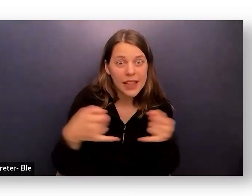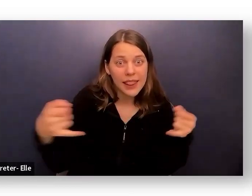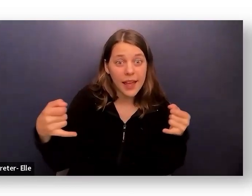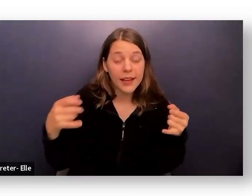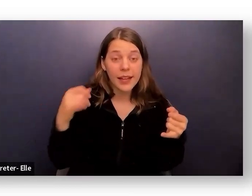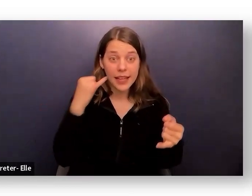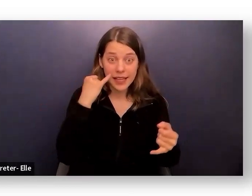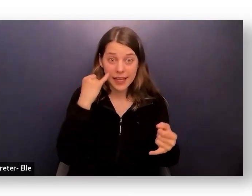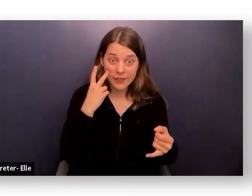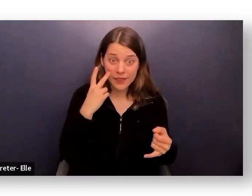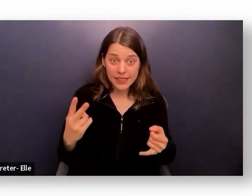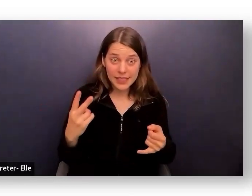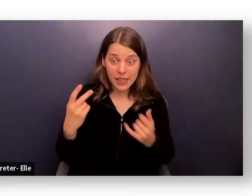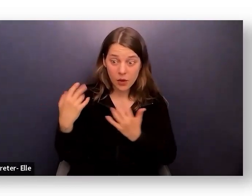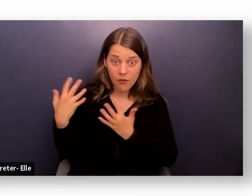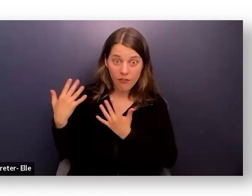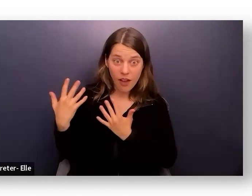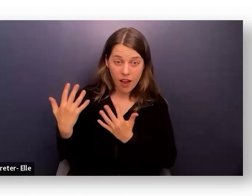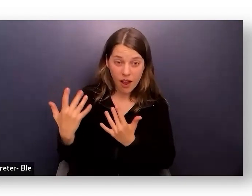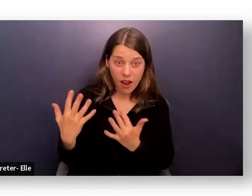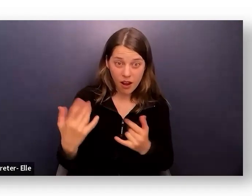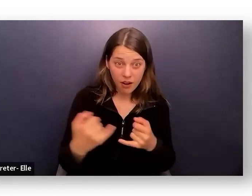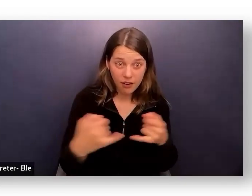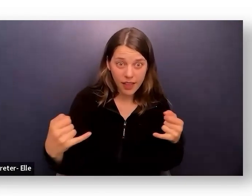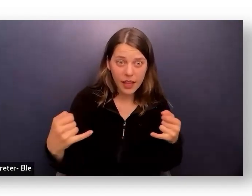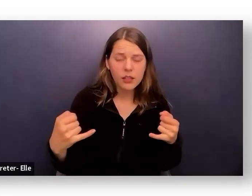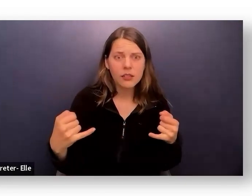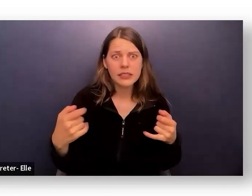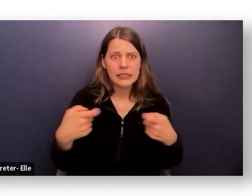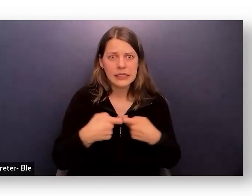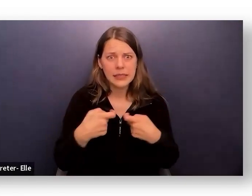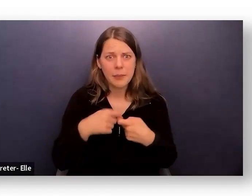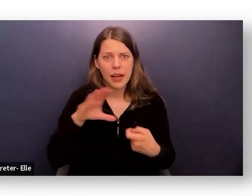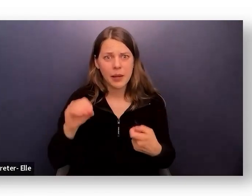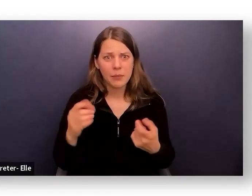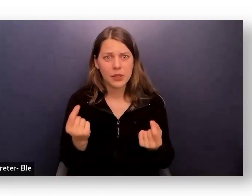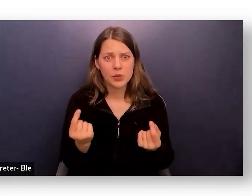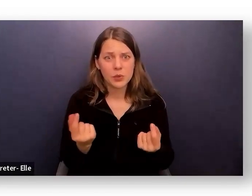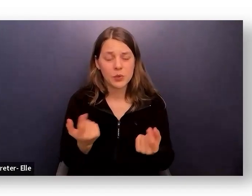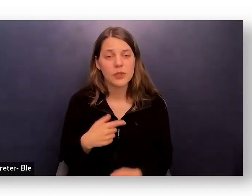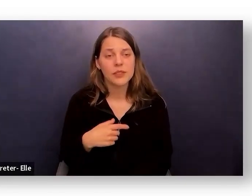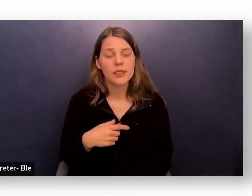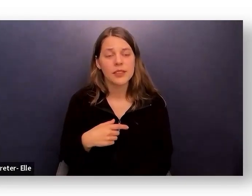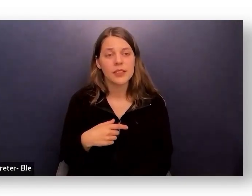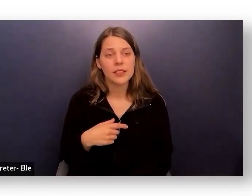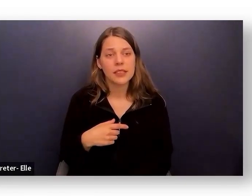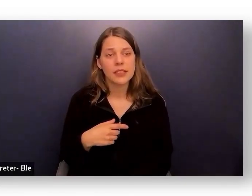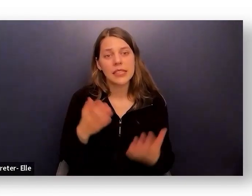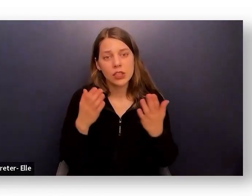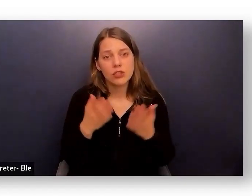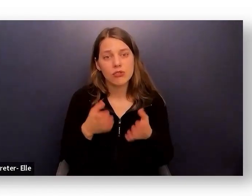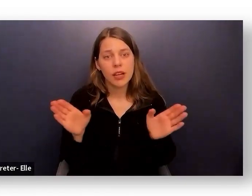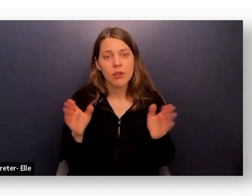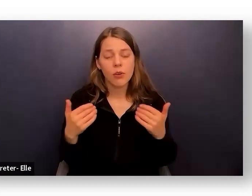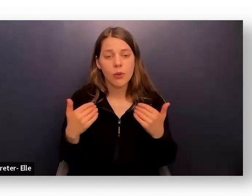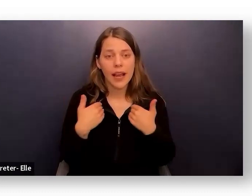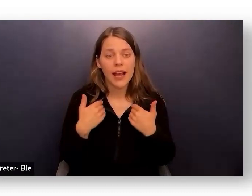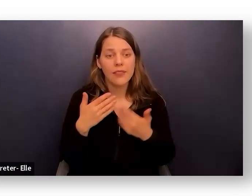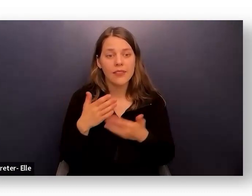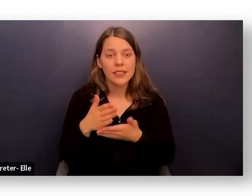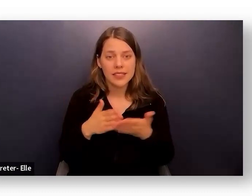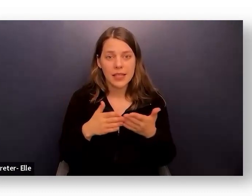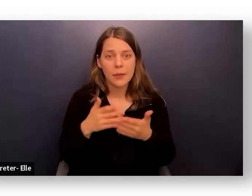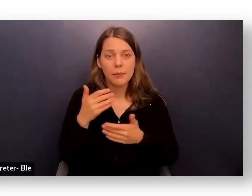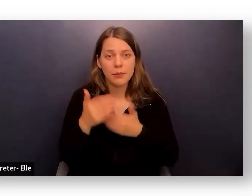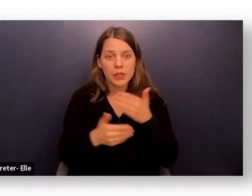Entonces, normalmente, ¿qué es lo que se puede hacer si los incendios están llegando a las líneas? ¿Qué es lo que va a hacer el suministro de electricidad?